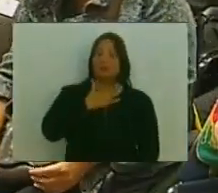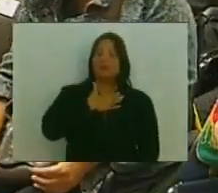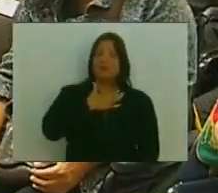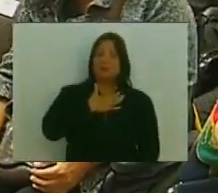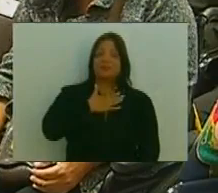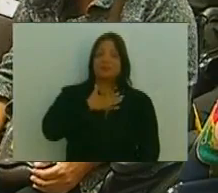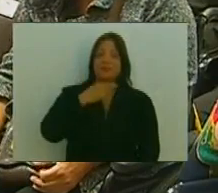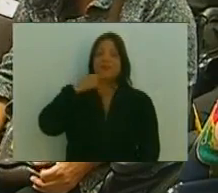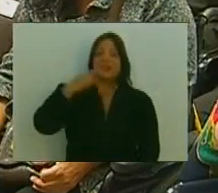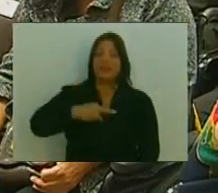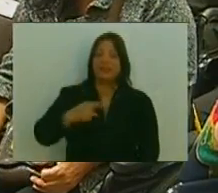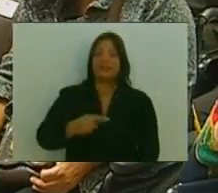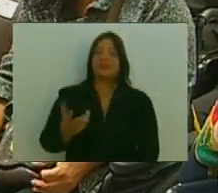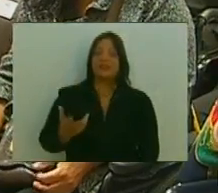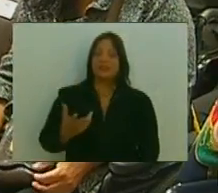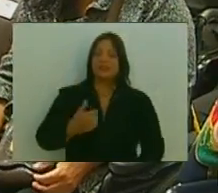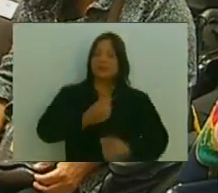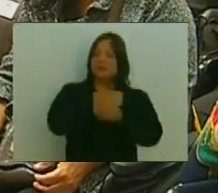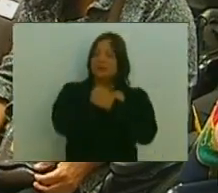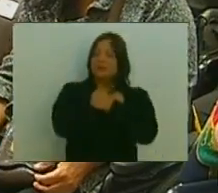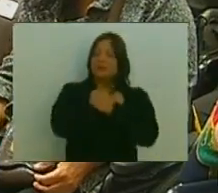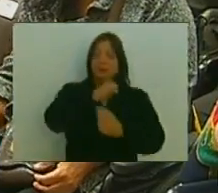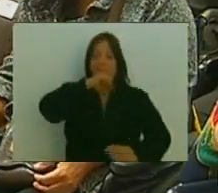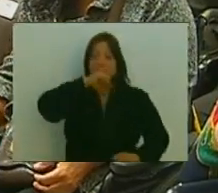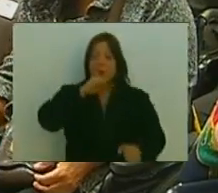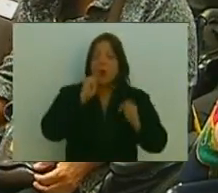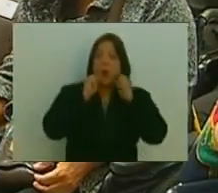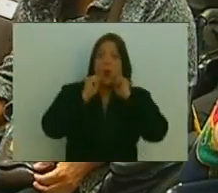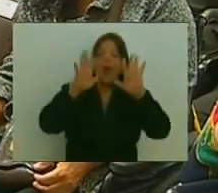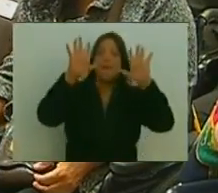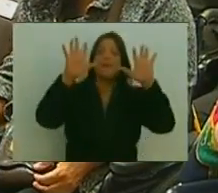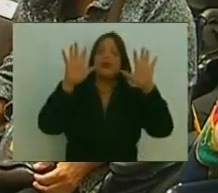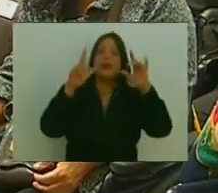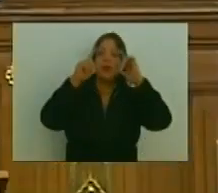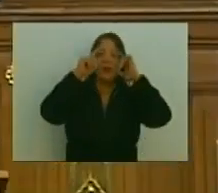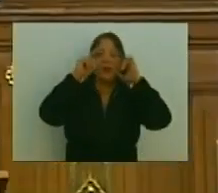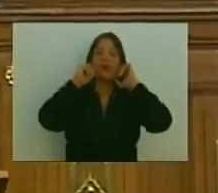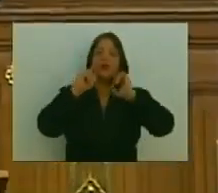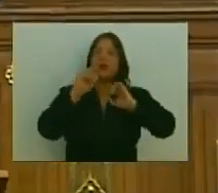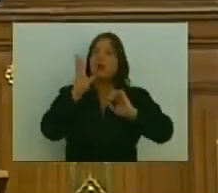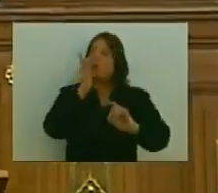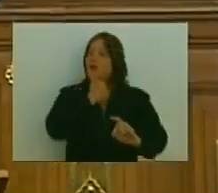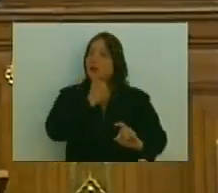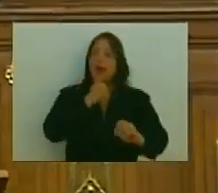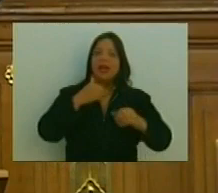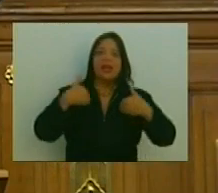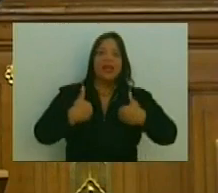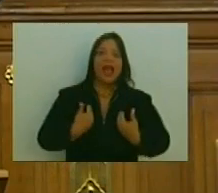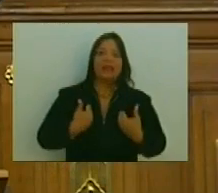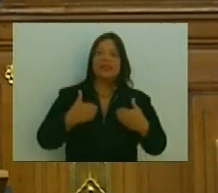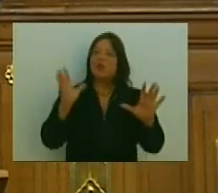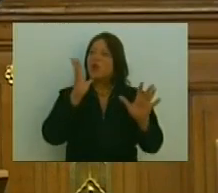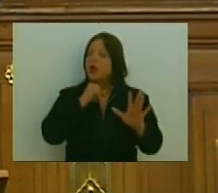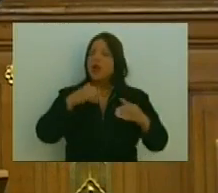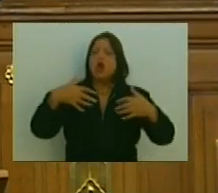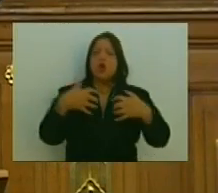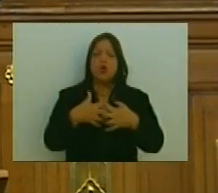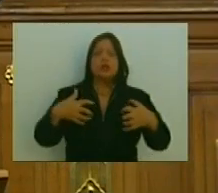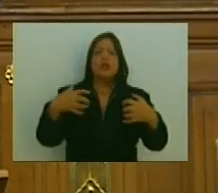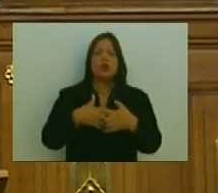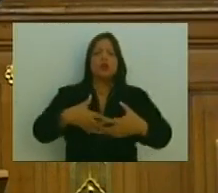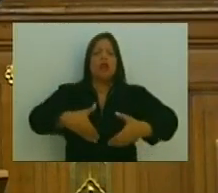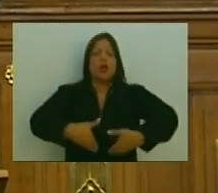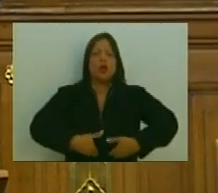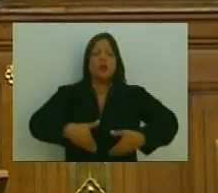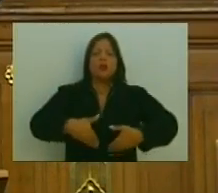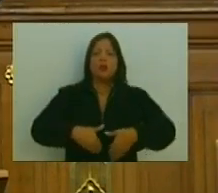En realidad, los admiro, son incansables, trabajan, luchan.